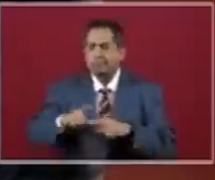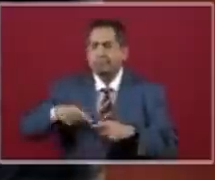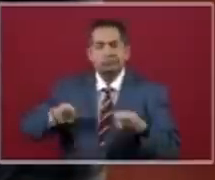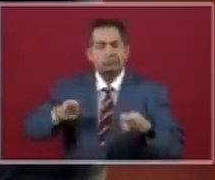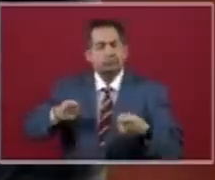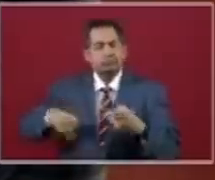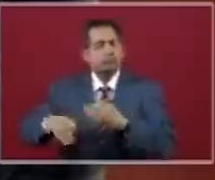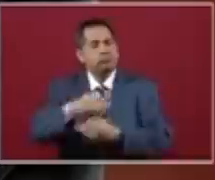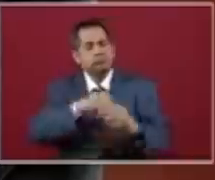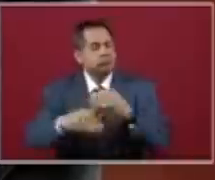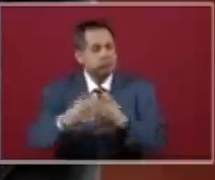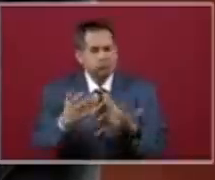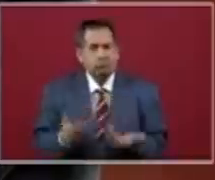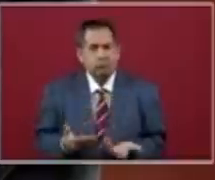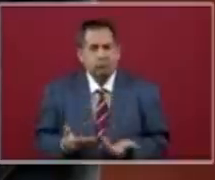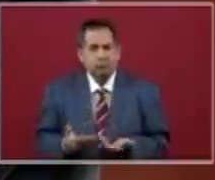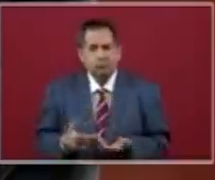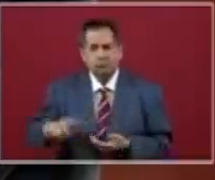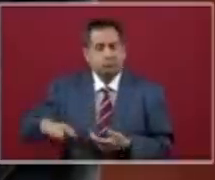un gobierno